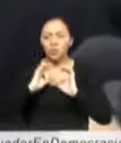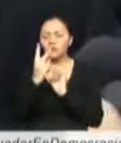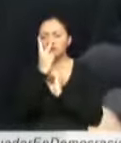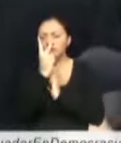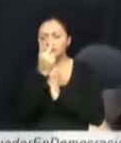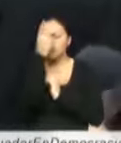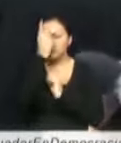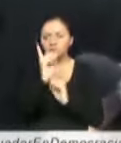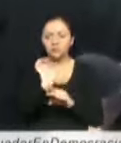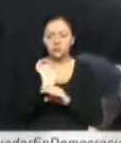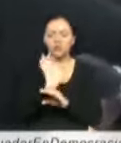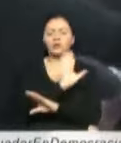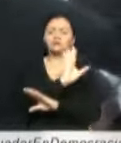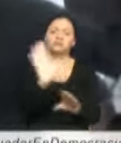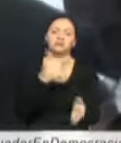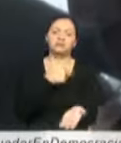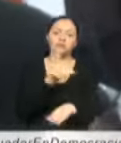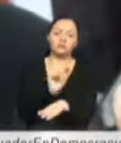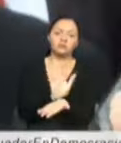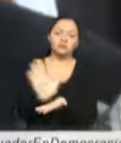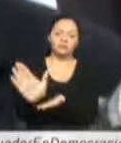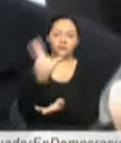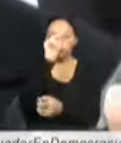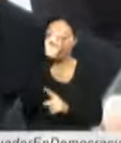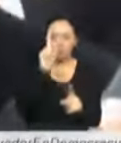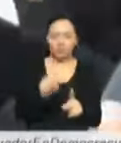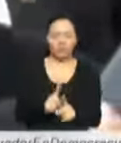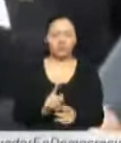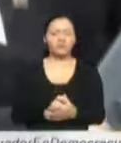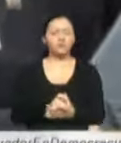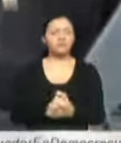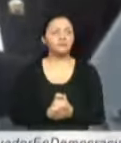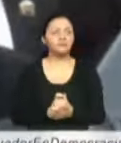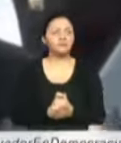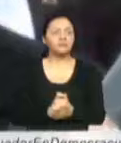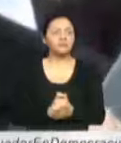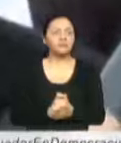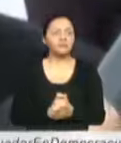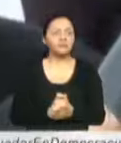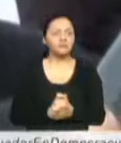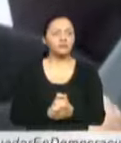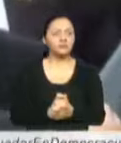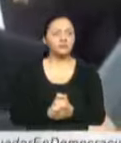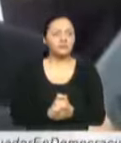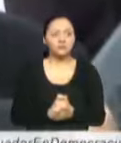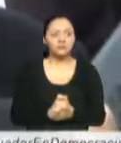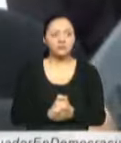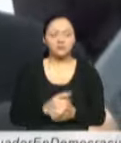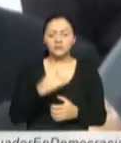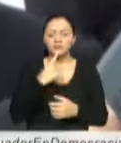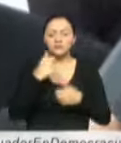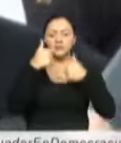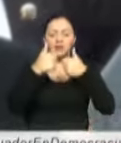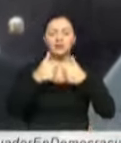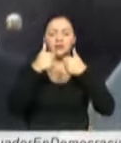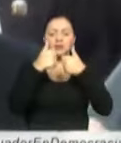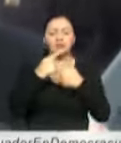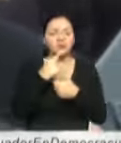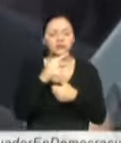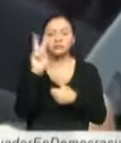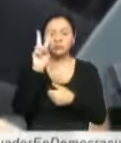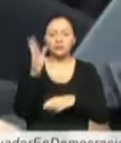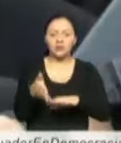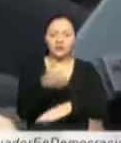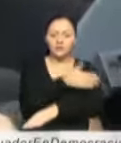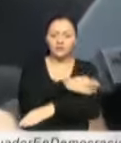voluntad del pueblo ecuatoriano, pues todos debemos rechazar aquello, ¿no? El presidente del CNE exhortó a los dos candidatos que no celebran anticipadamente, incluso después de las 3 horas, hasta